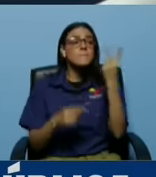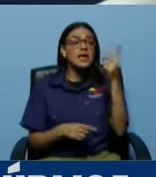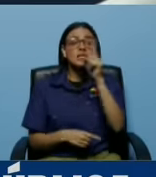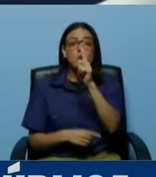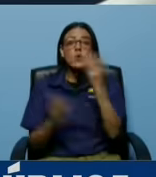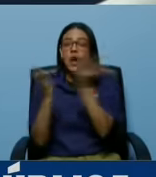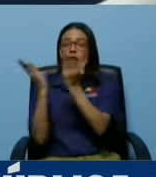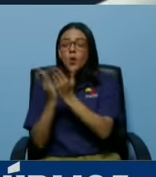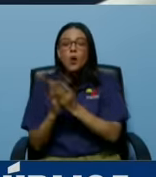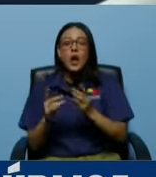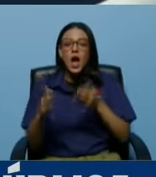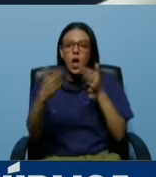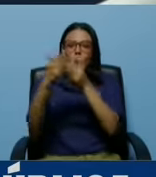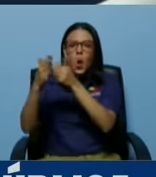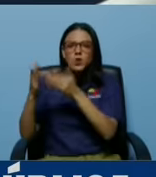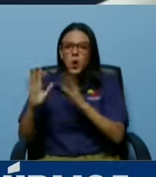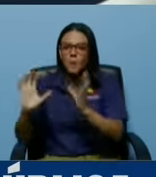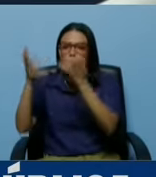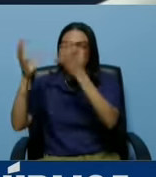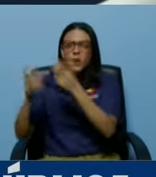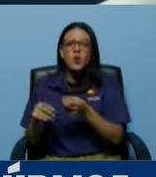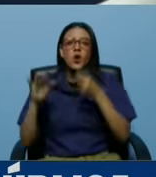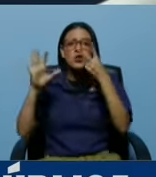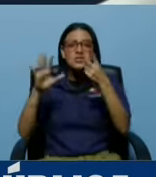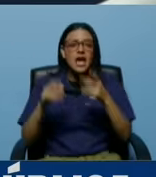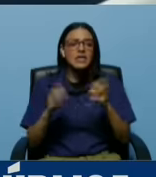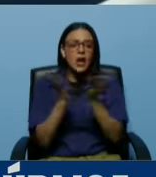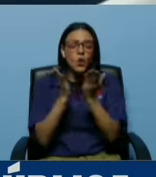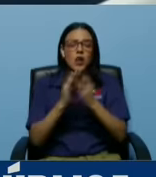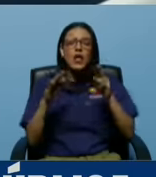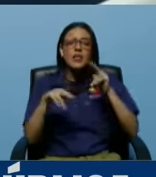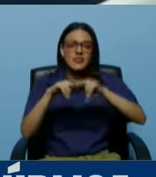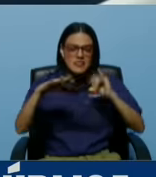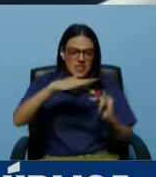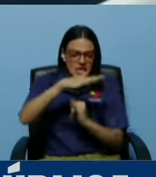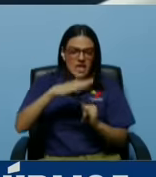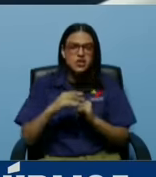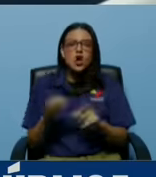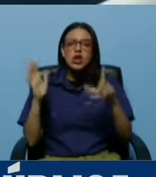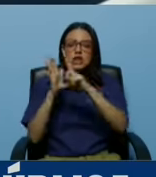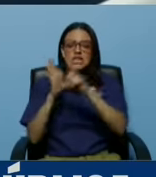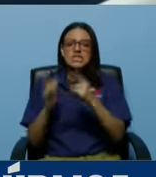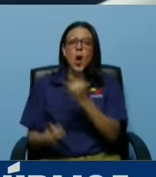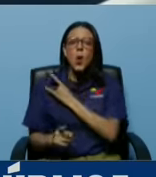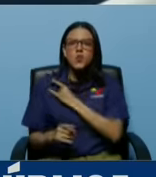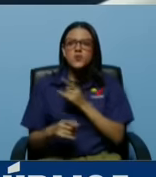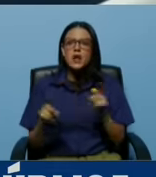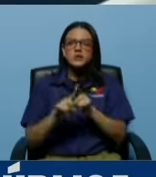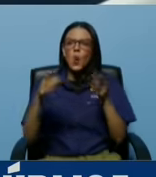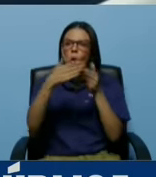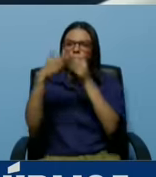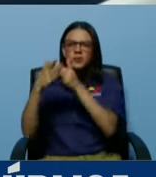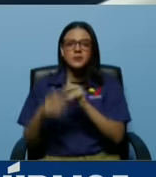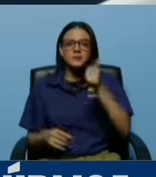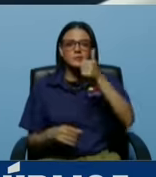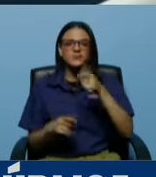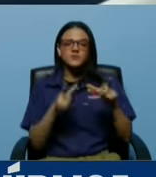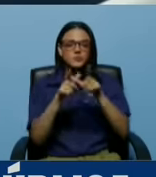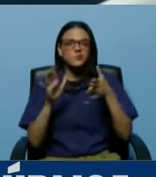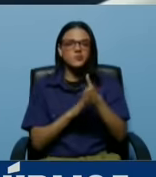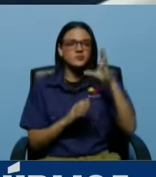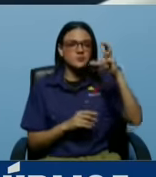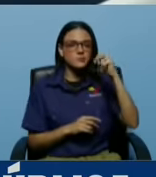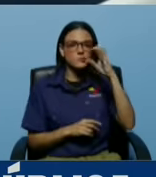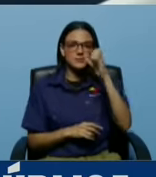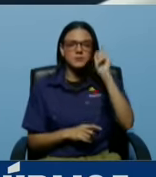escuelas primarias, 7 de educación inicial, 34 liceos, 12 universidades, 10 sedes del CNE,